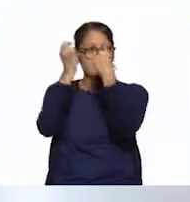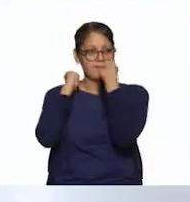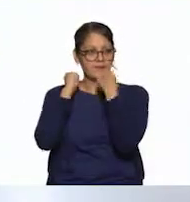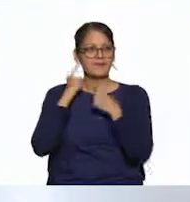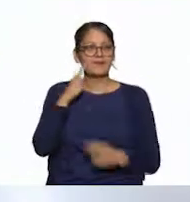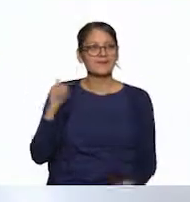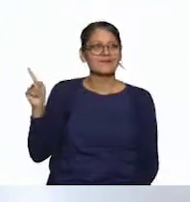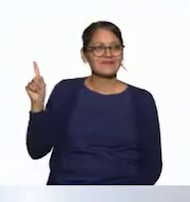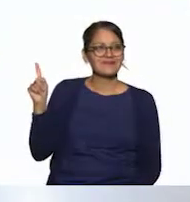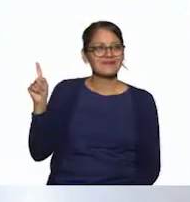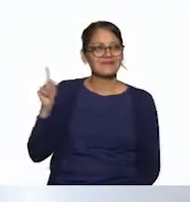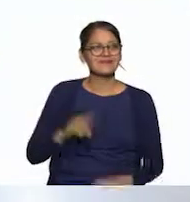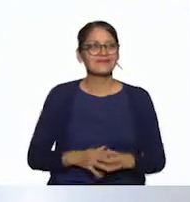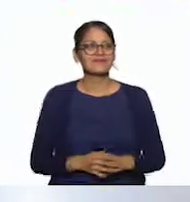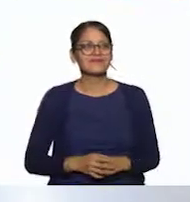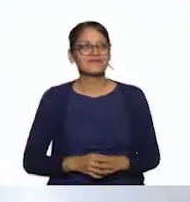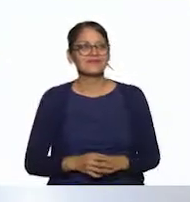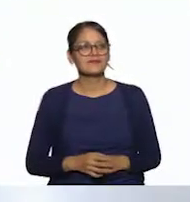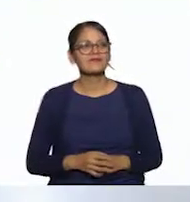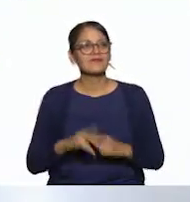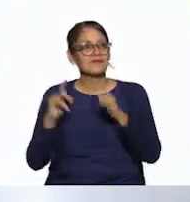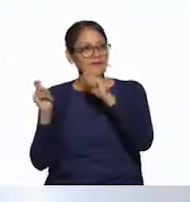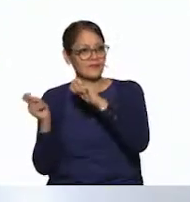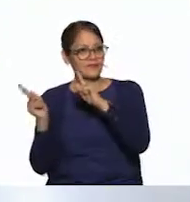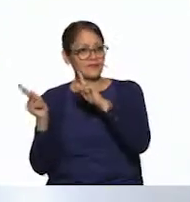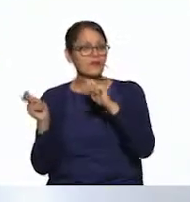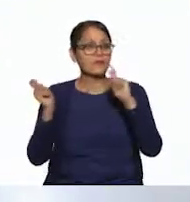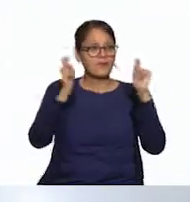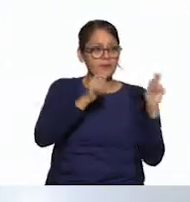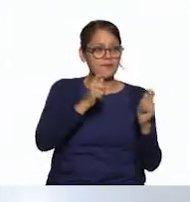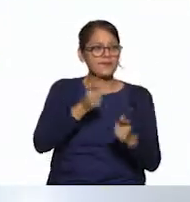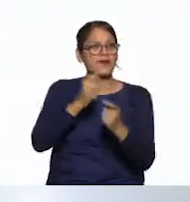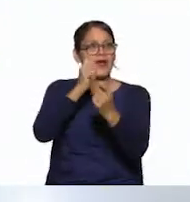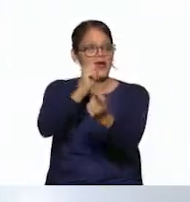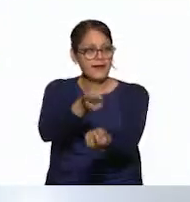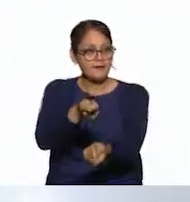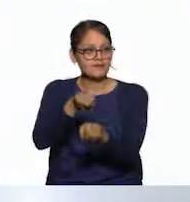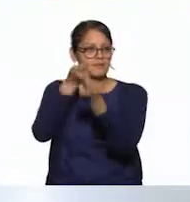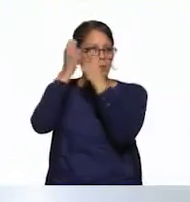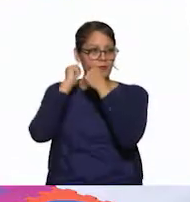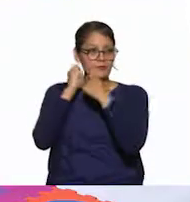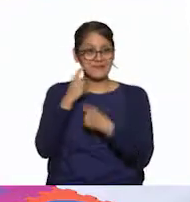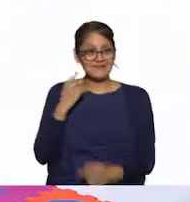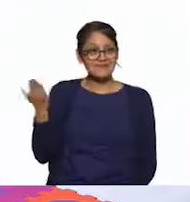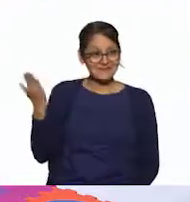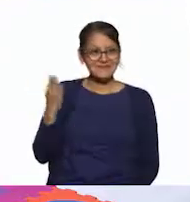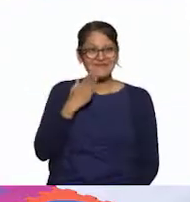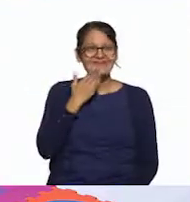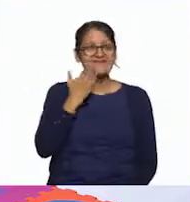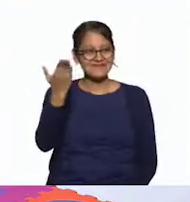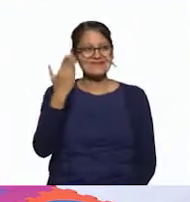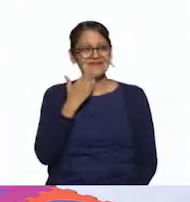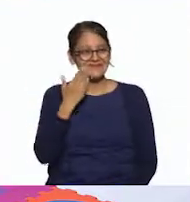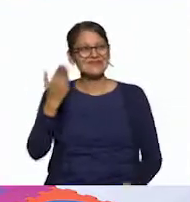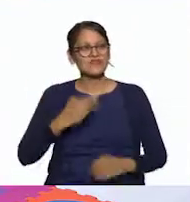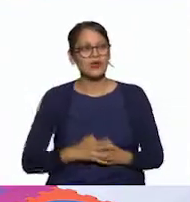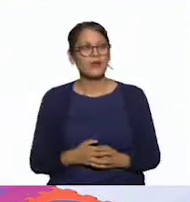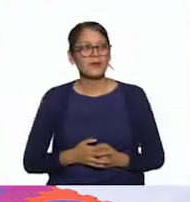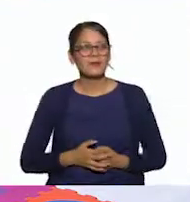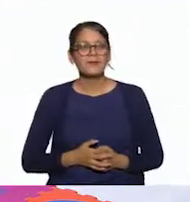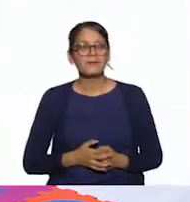atrás. Derecha, izquierda, adelante, atrás. Atrás. Muy bien, Pilar. Ah, muy bien.